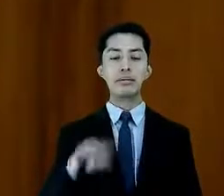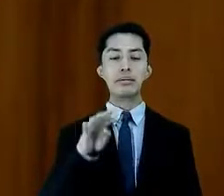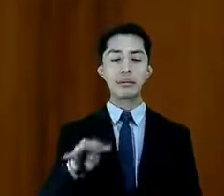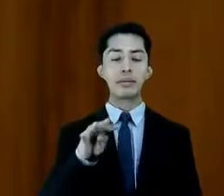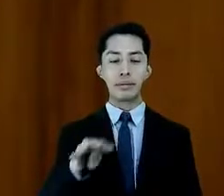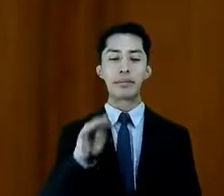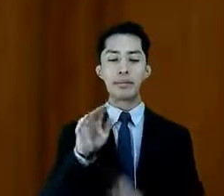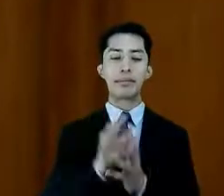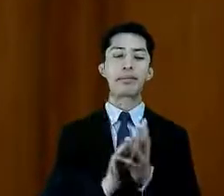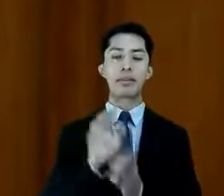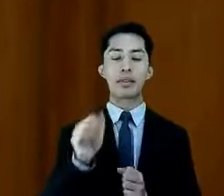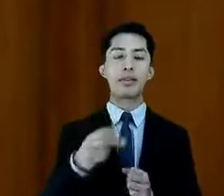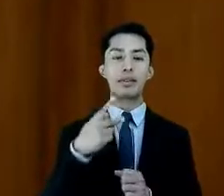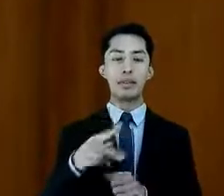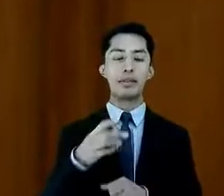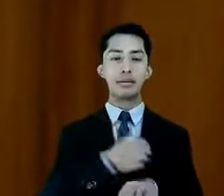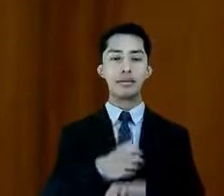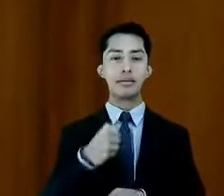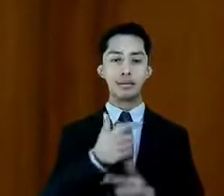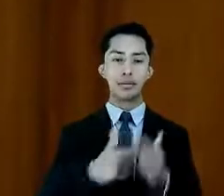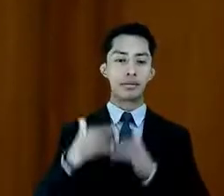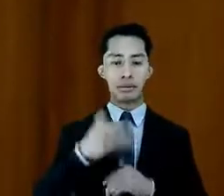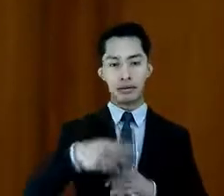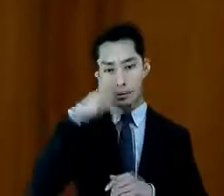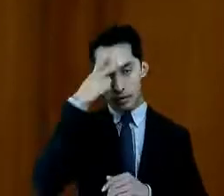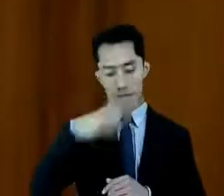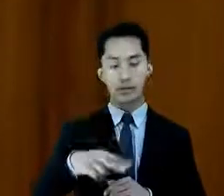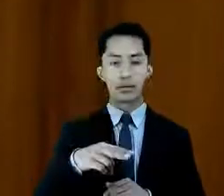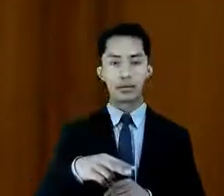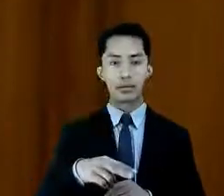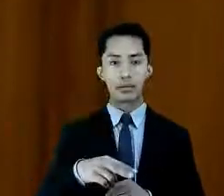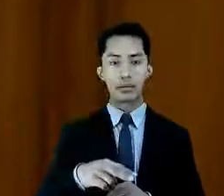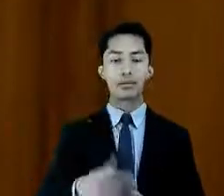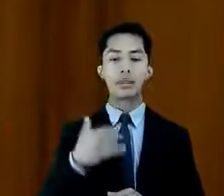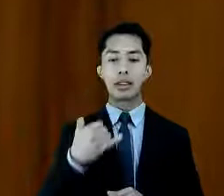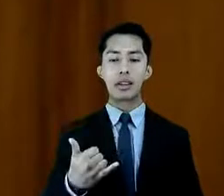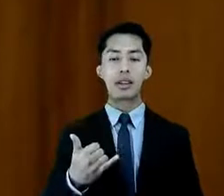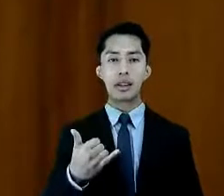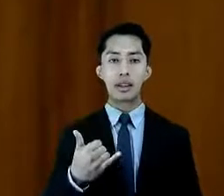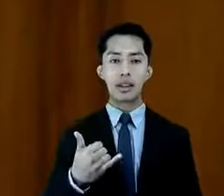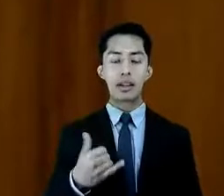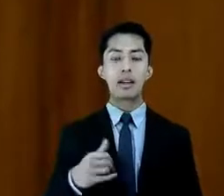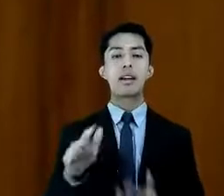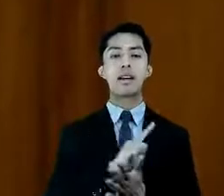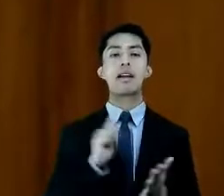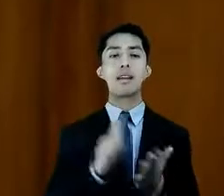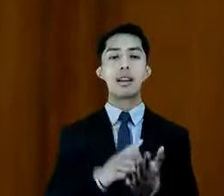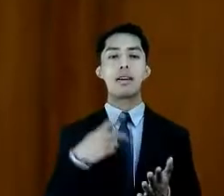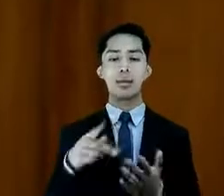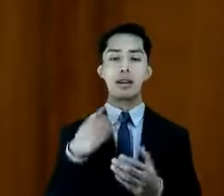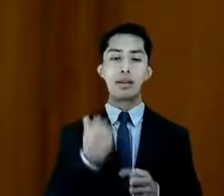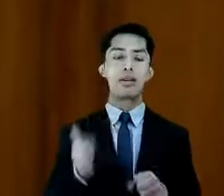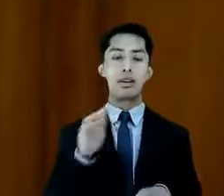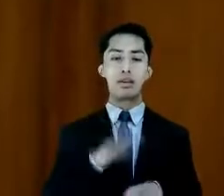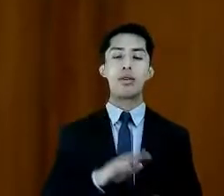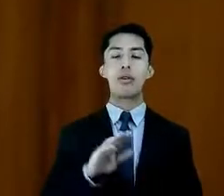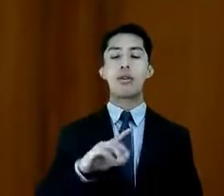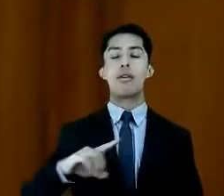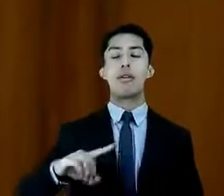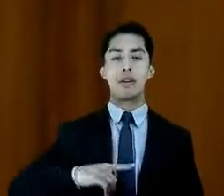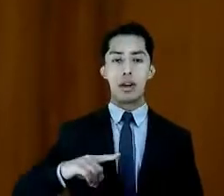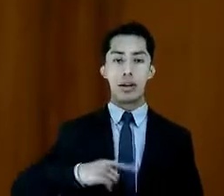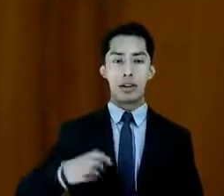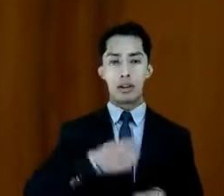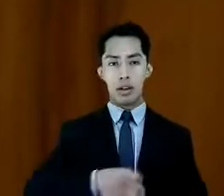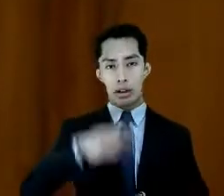de la Constitución Política del Estado Libre y Soberano de México y de la Ley Orgánica de la Administración Pública del Estado de